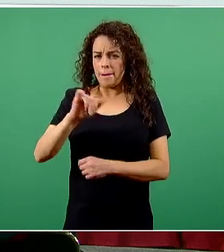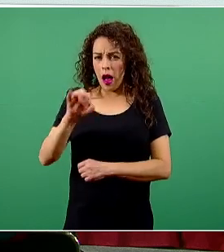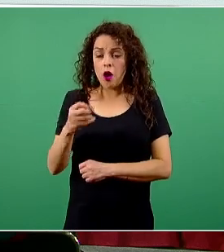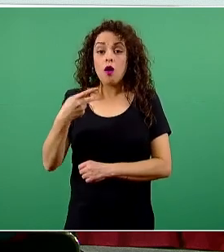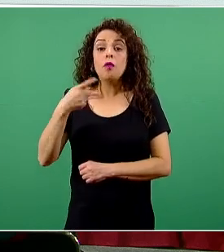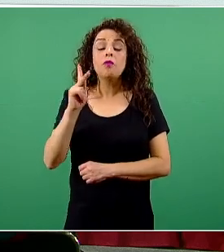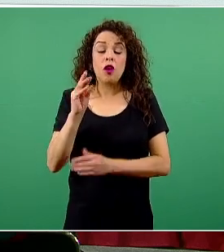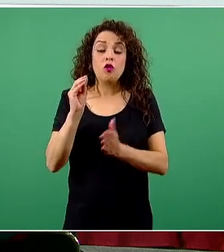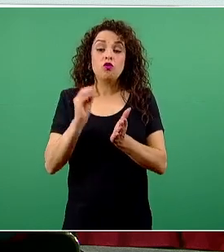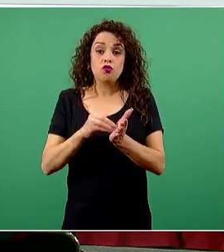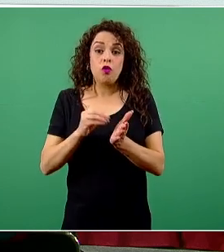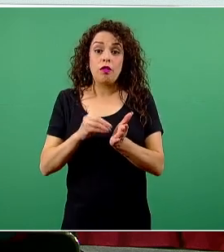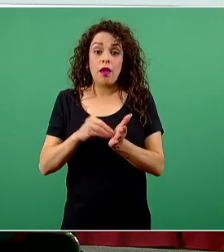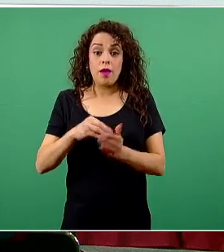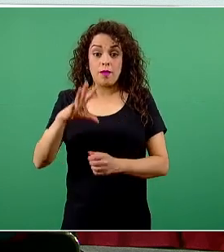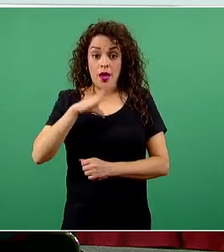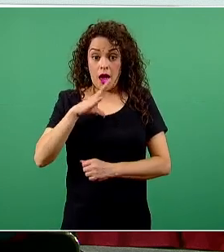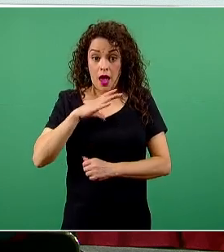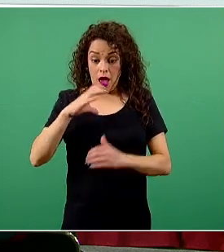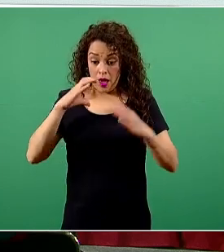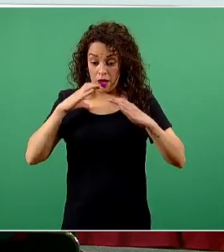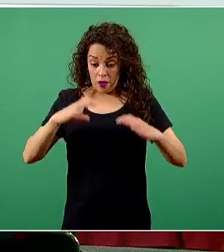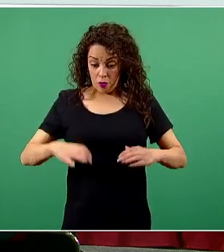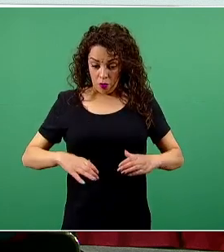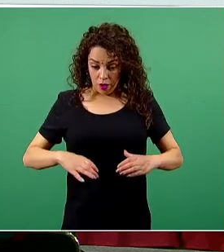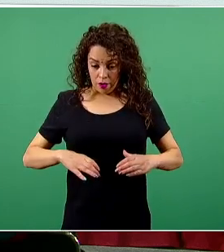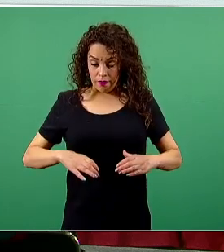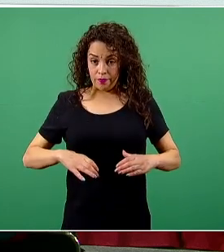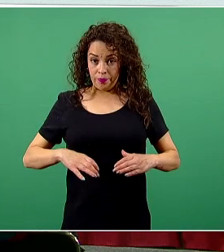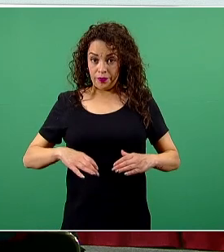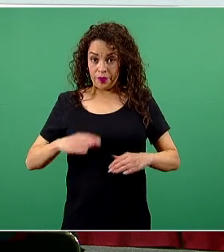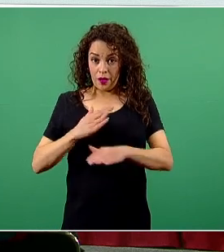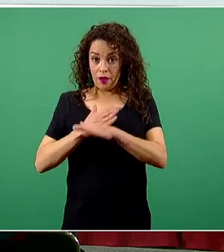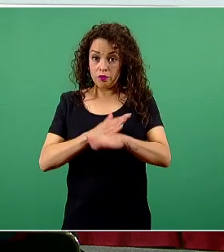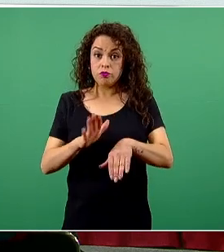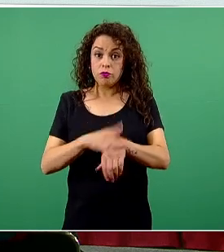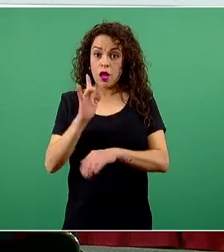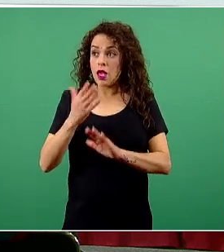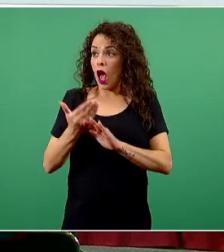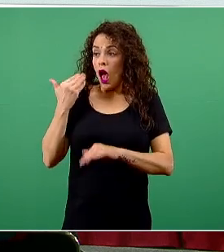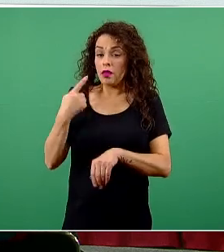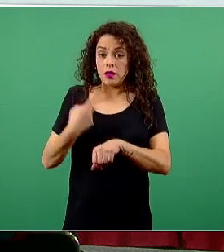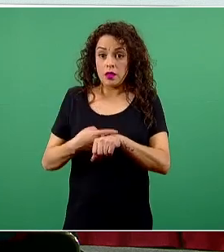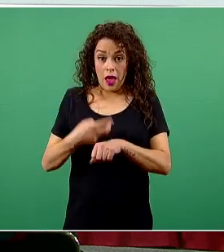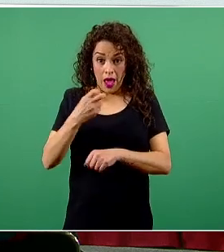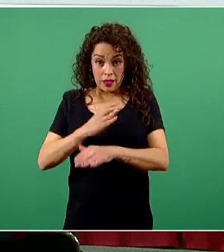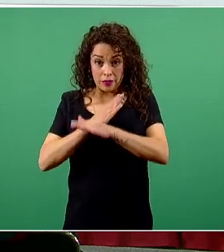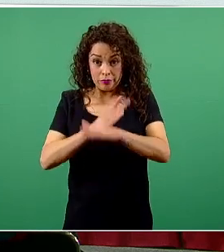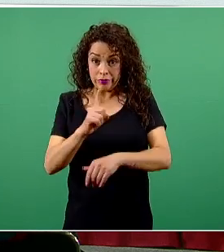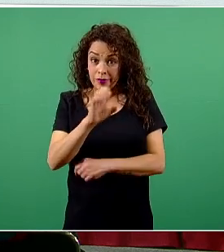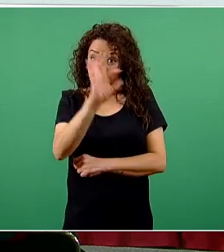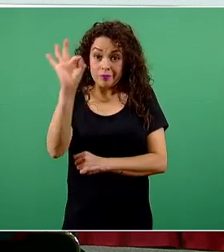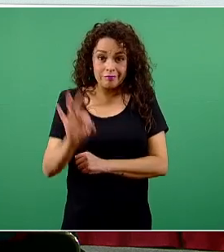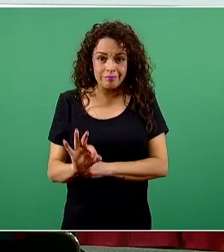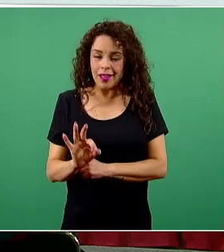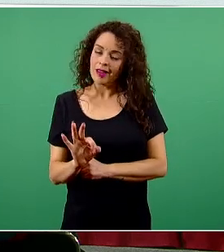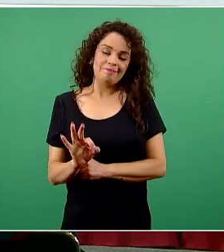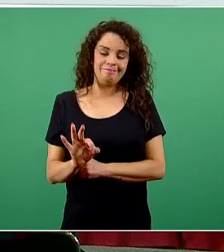se tengan algunos anticuerpos generados por la enfermedad, no es una protección completa. La siguiente, por